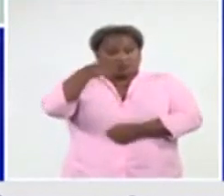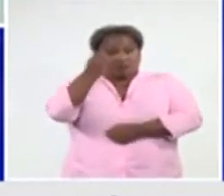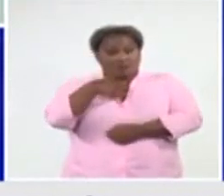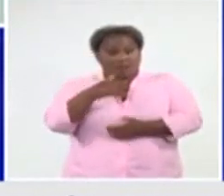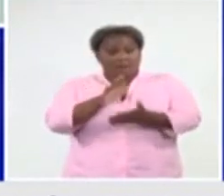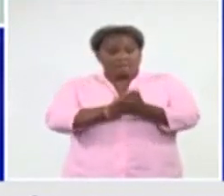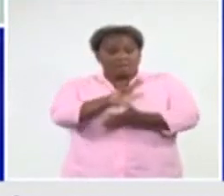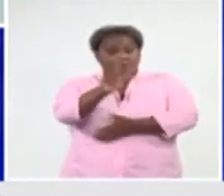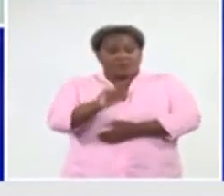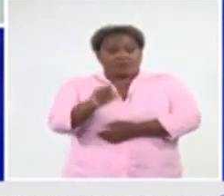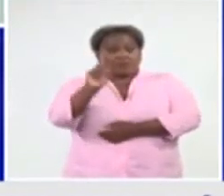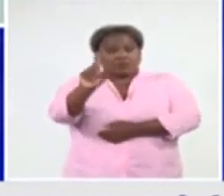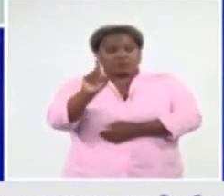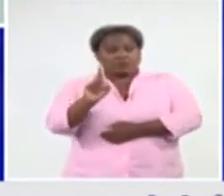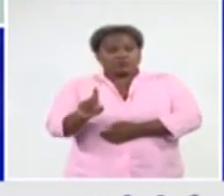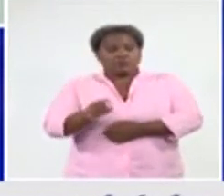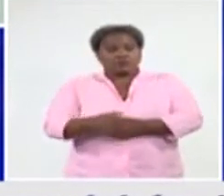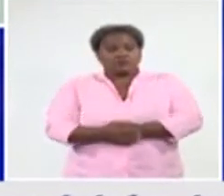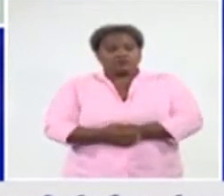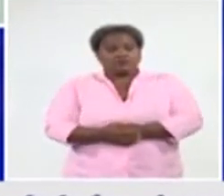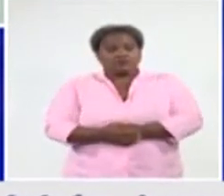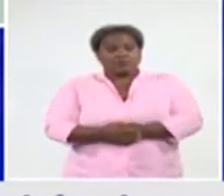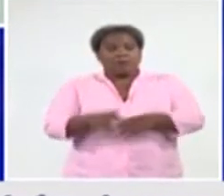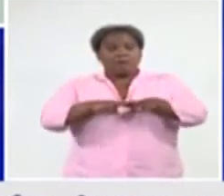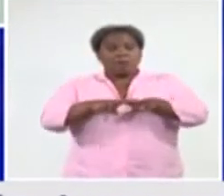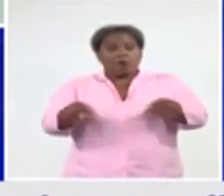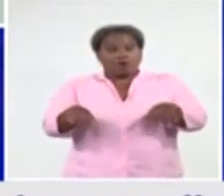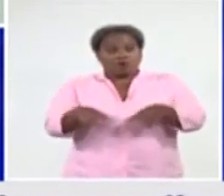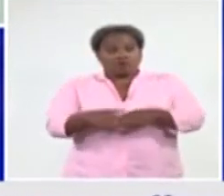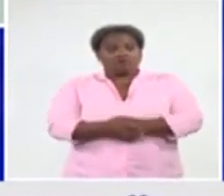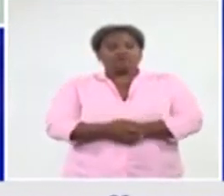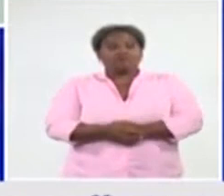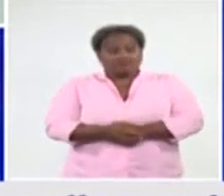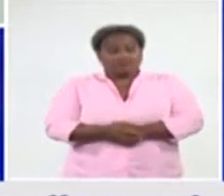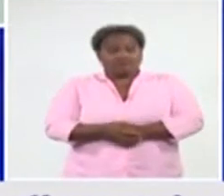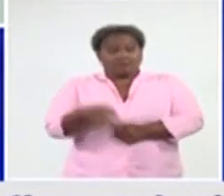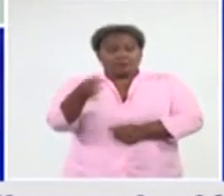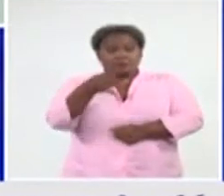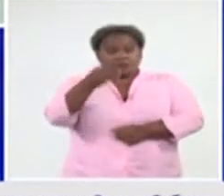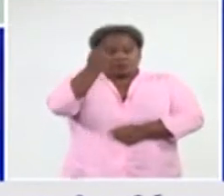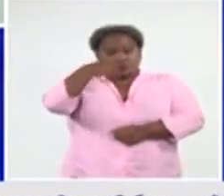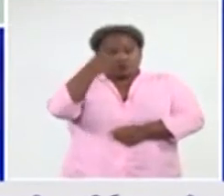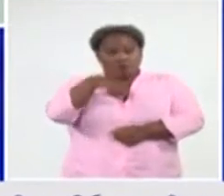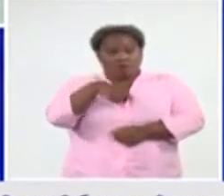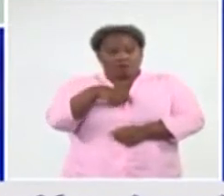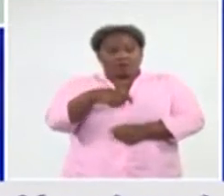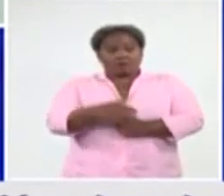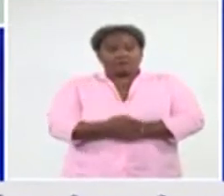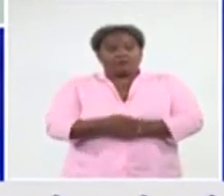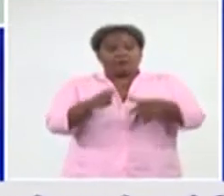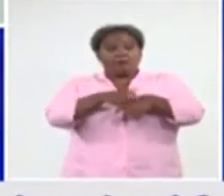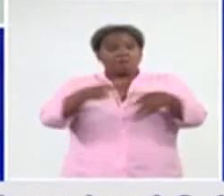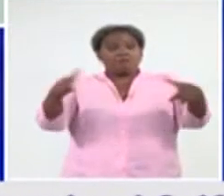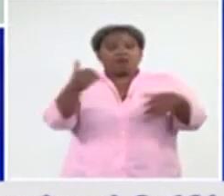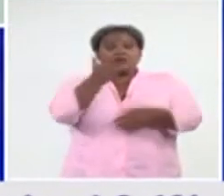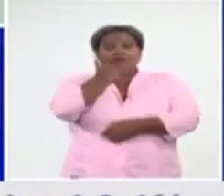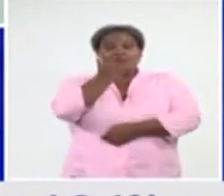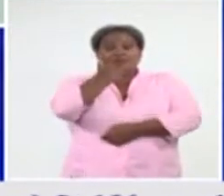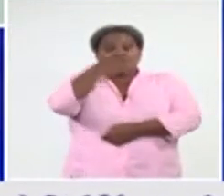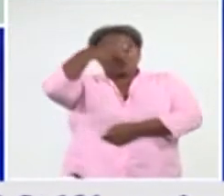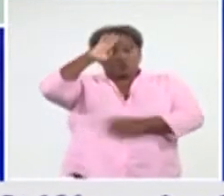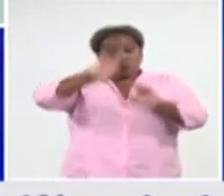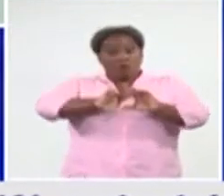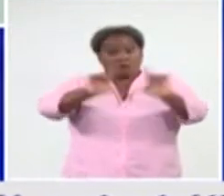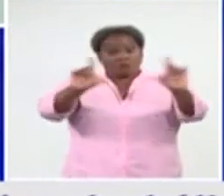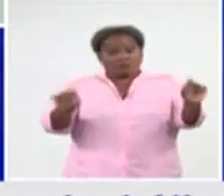1 de cada uno. Morón, municipio de Ciego de Ávila, con la mayor tasa de Cuba en